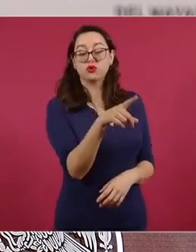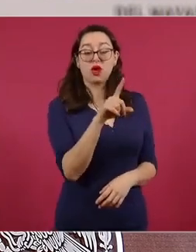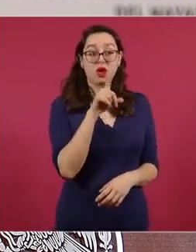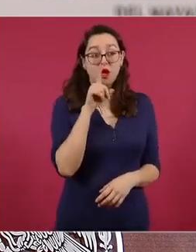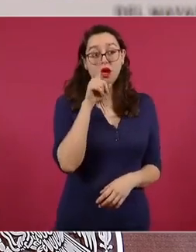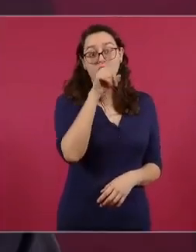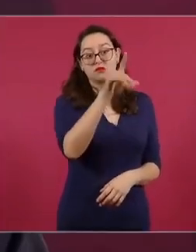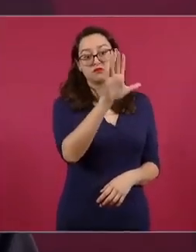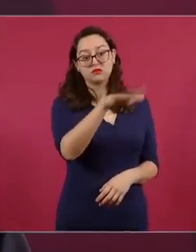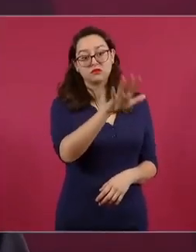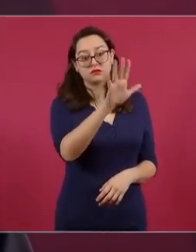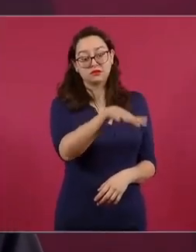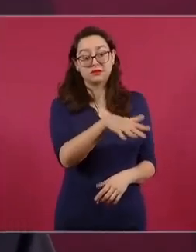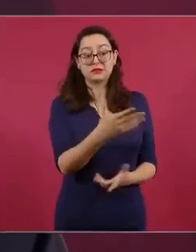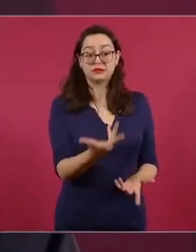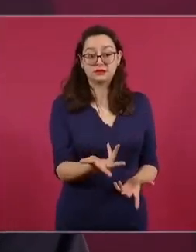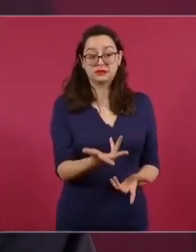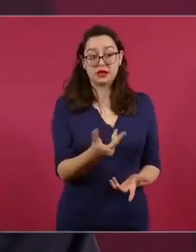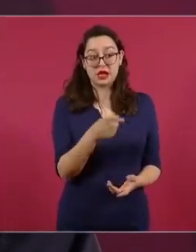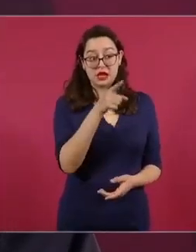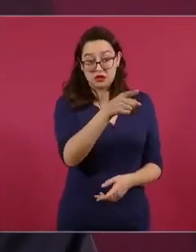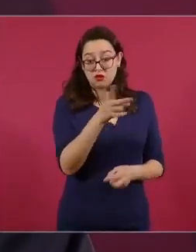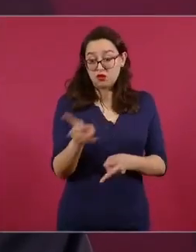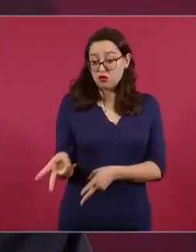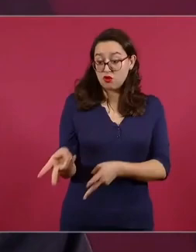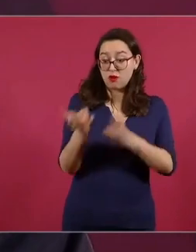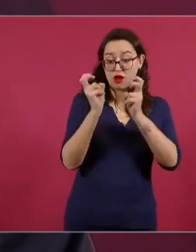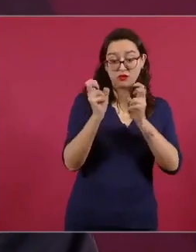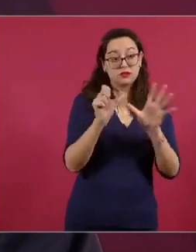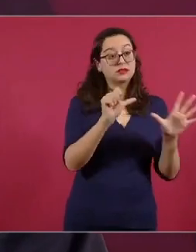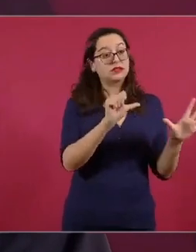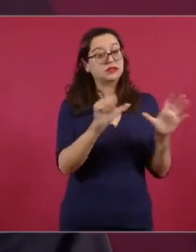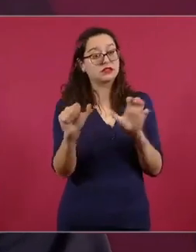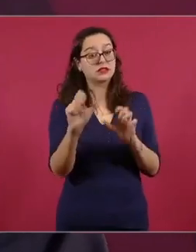Florida 634 millones de dólares